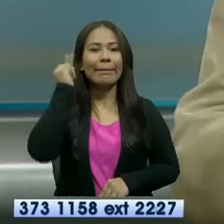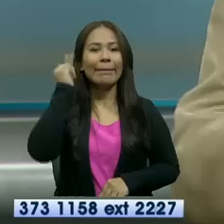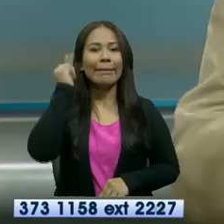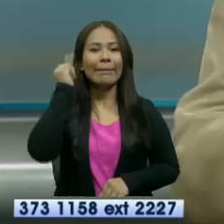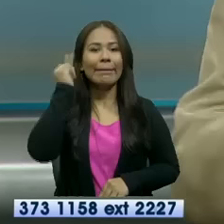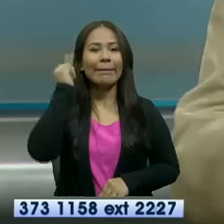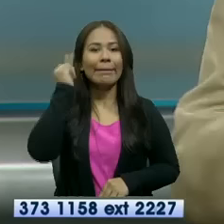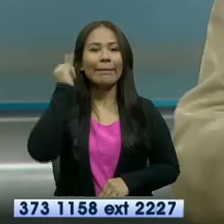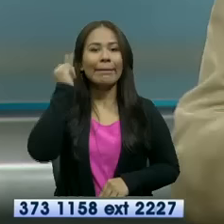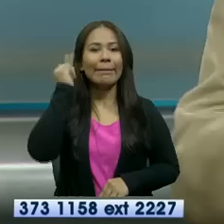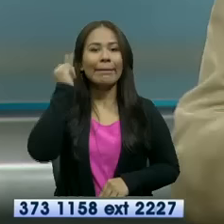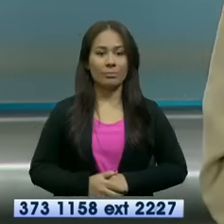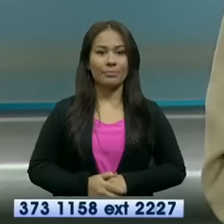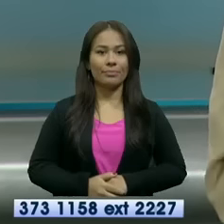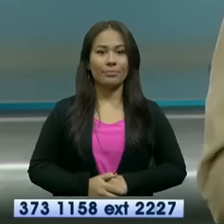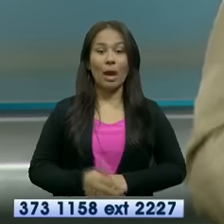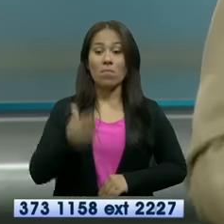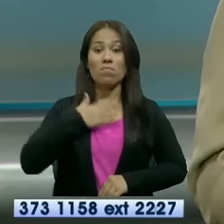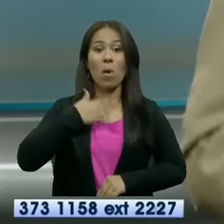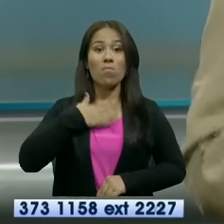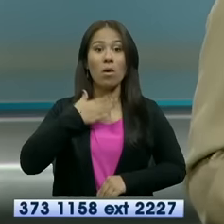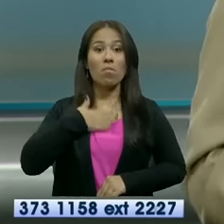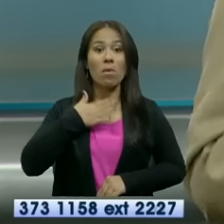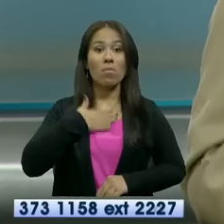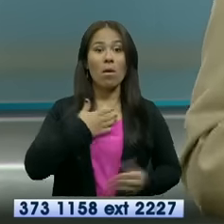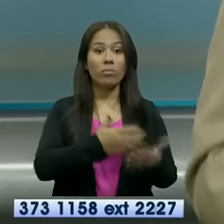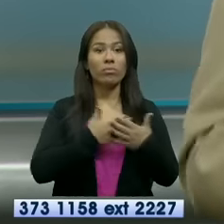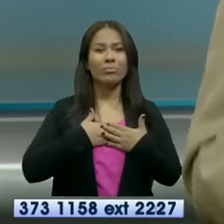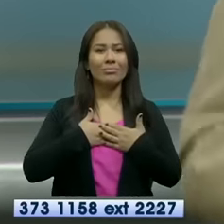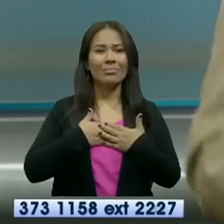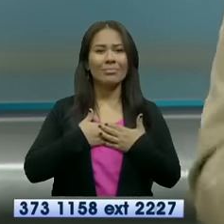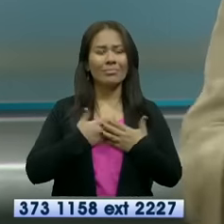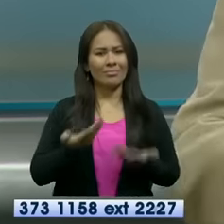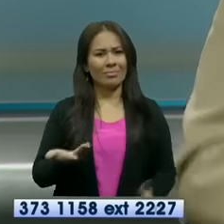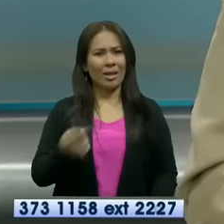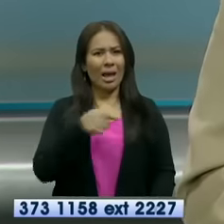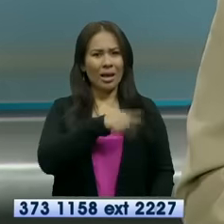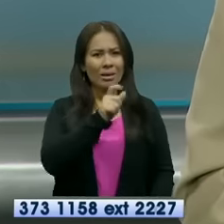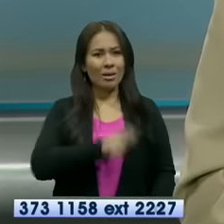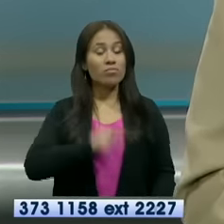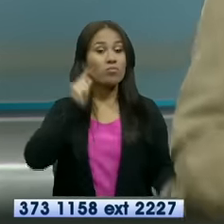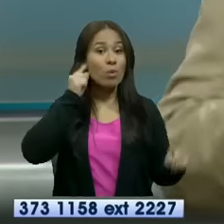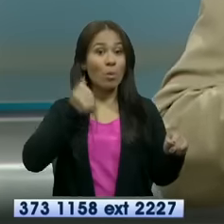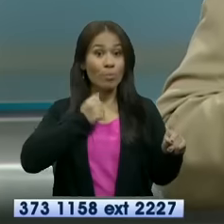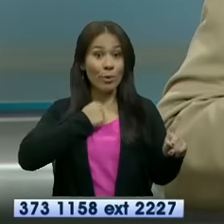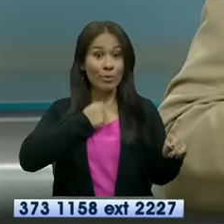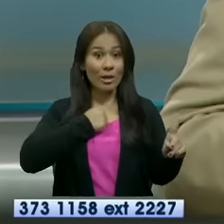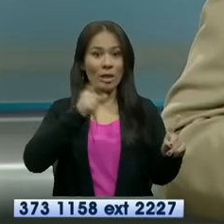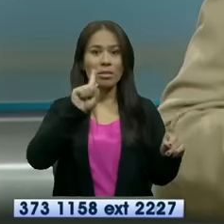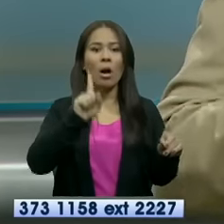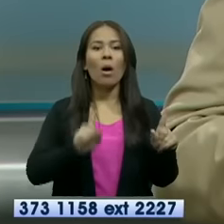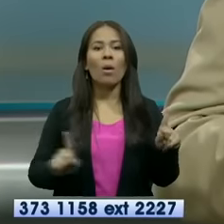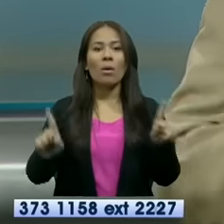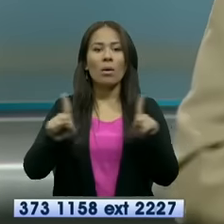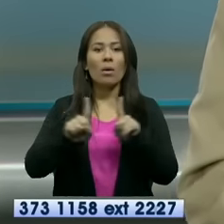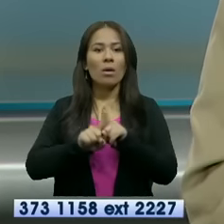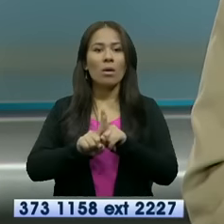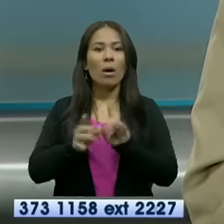insisto, la grosería, de que si no eres mía, no eres nadie. ¿Quién les ha dicho a ustedes que su mujer es suya? Es su compañera de